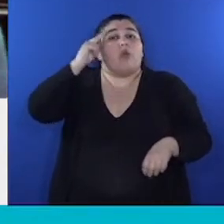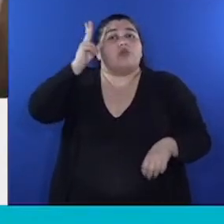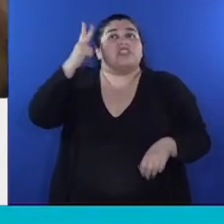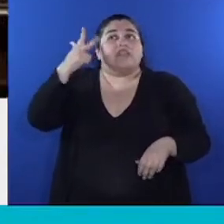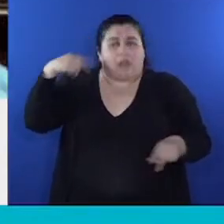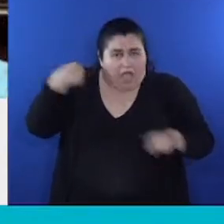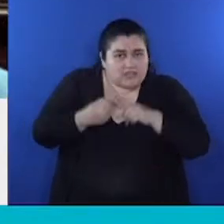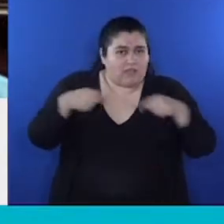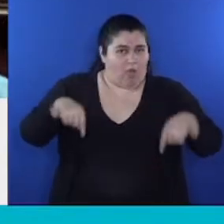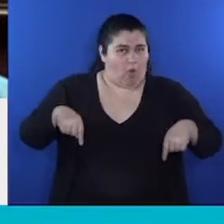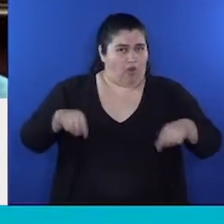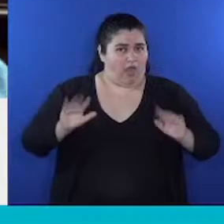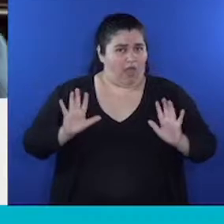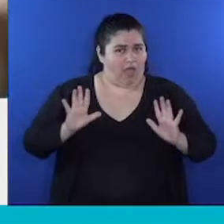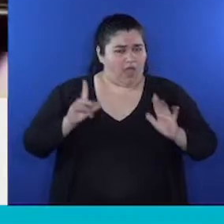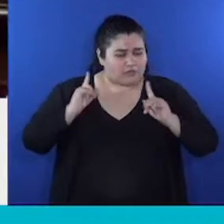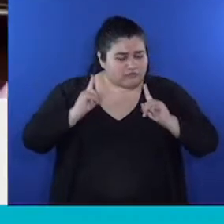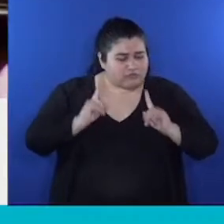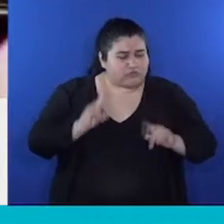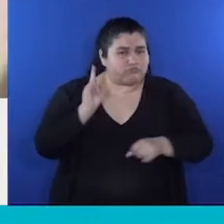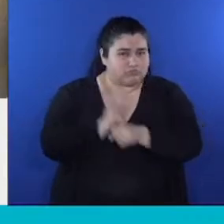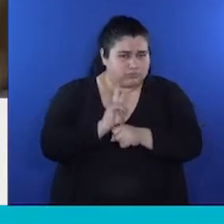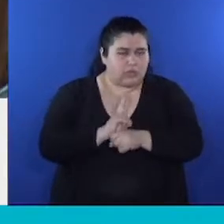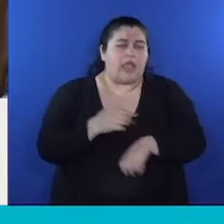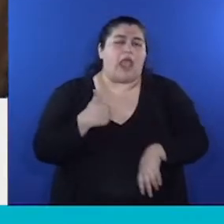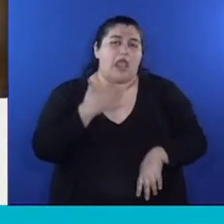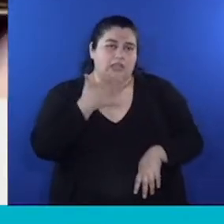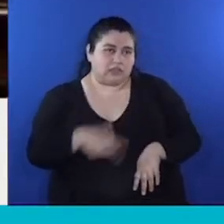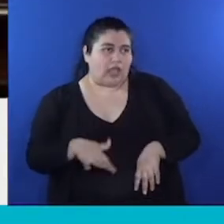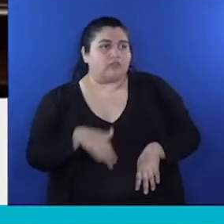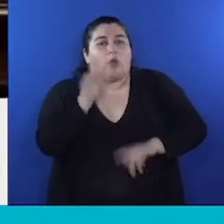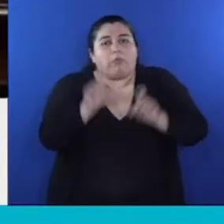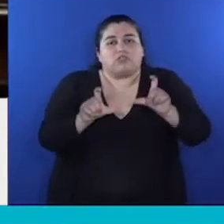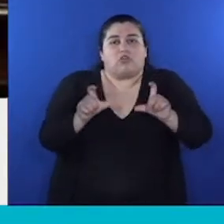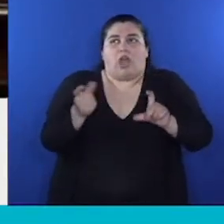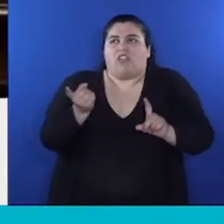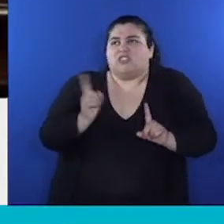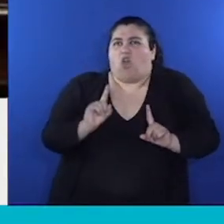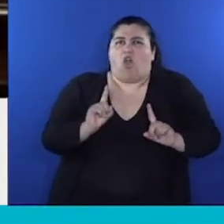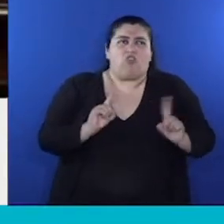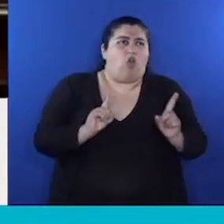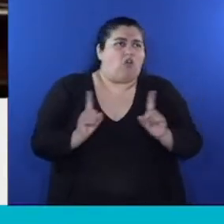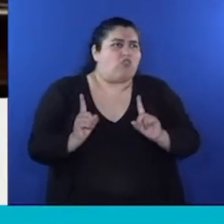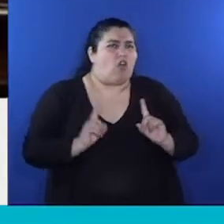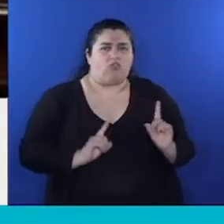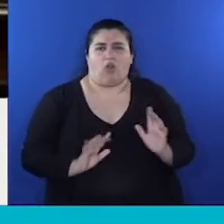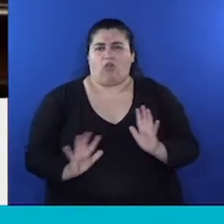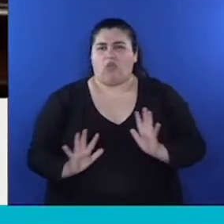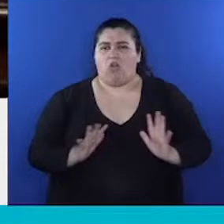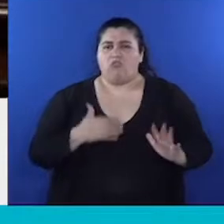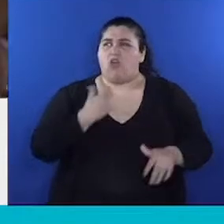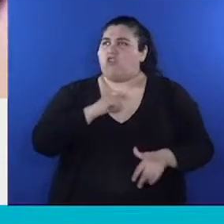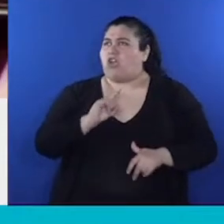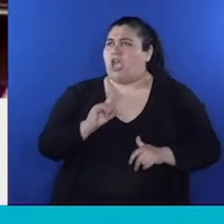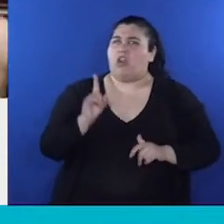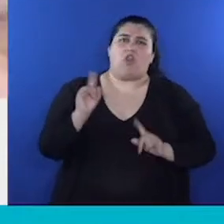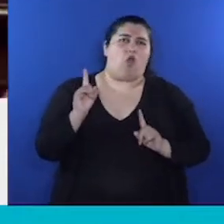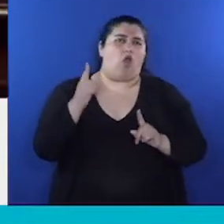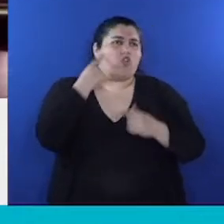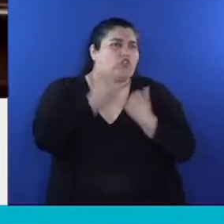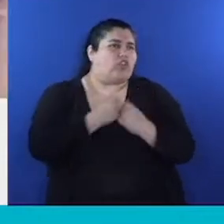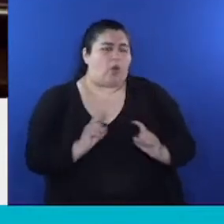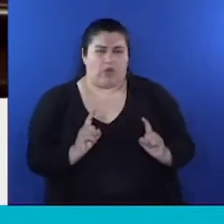No me extraña que haya negacionismo. Hay quienes hasta niegan a Maradona, presidente. Imagínense lo que pueden